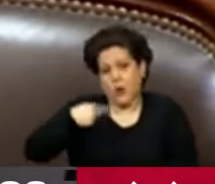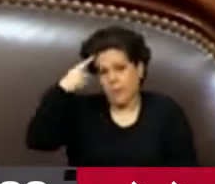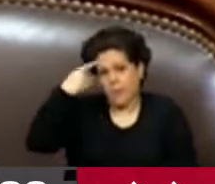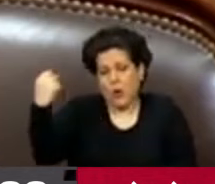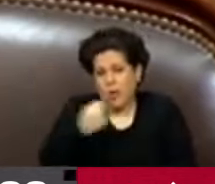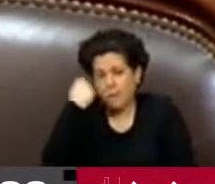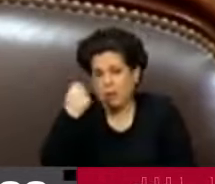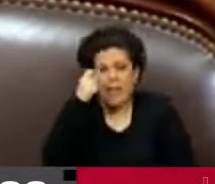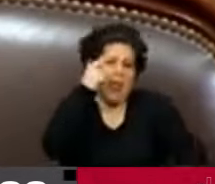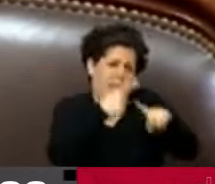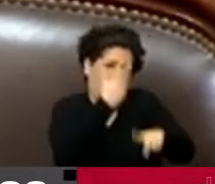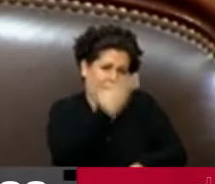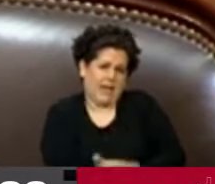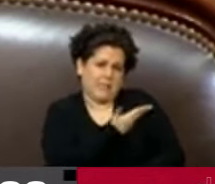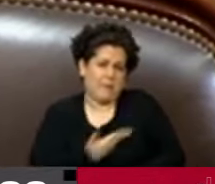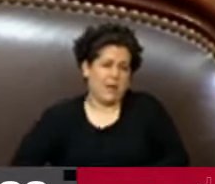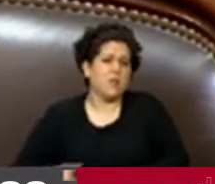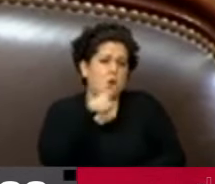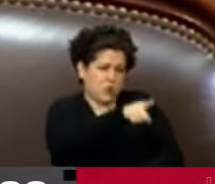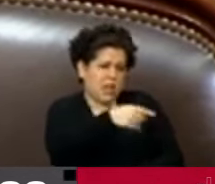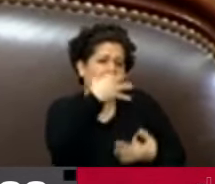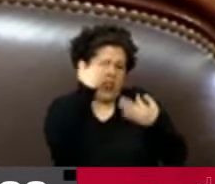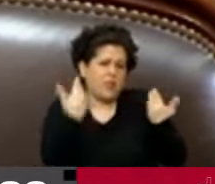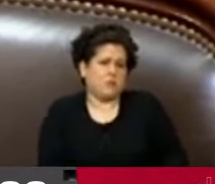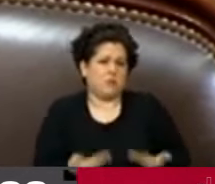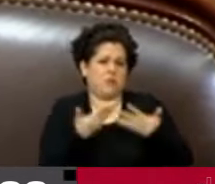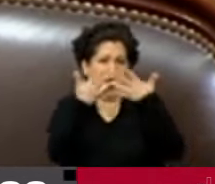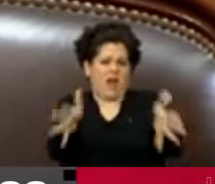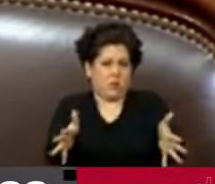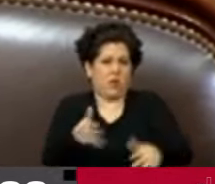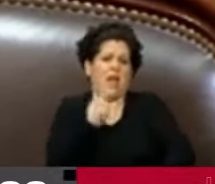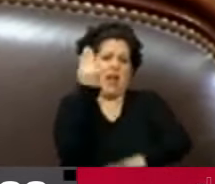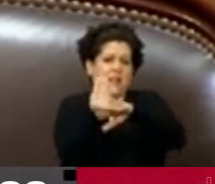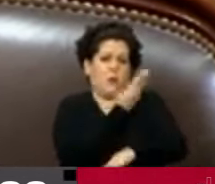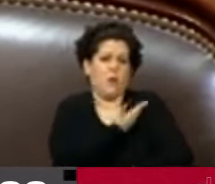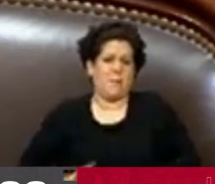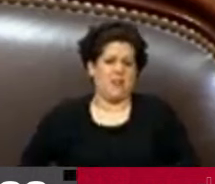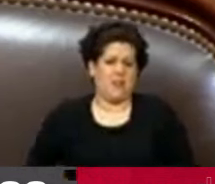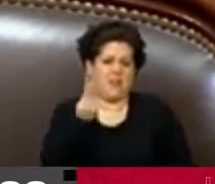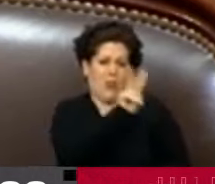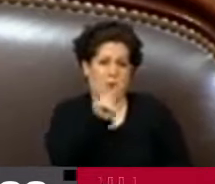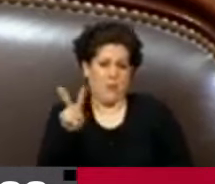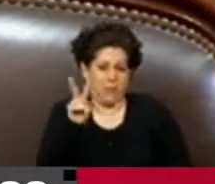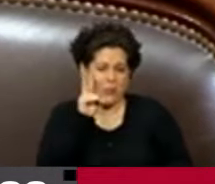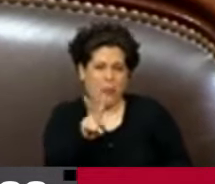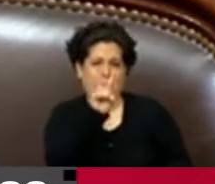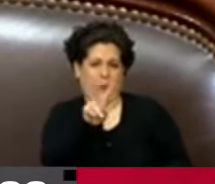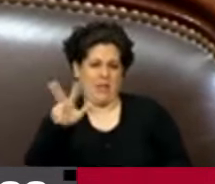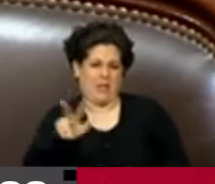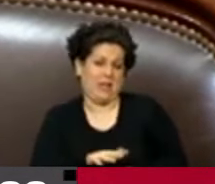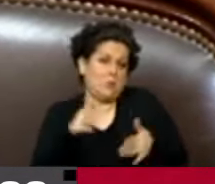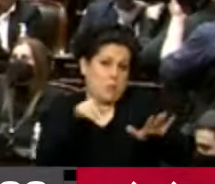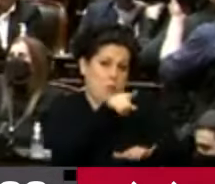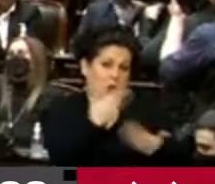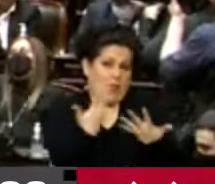importante, expresidente, que esté dispuesto a renunciar a una pretensión de candidatura para el 2023. Sería